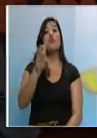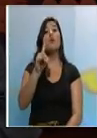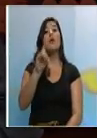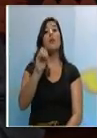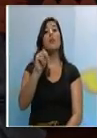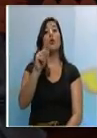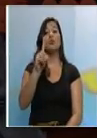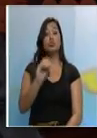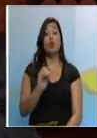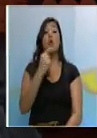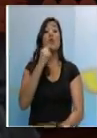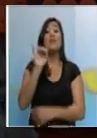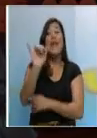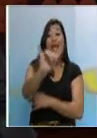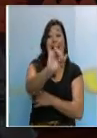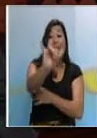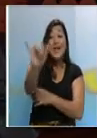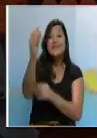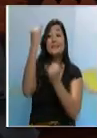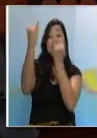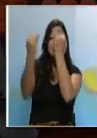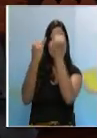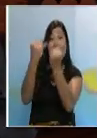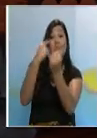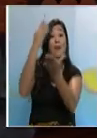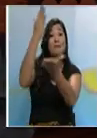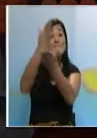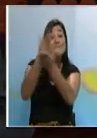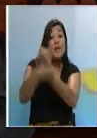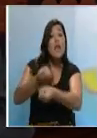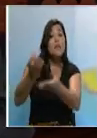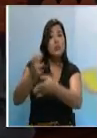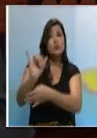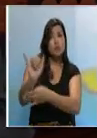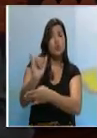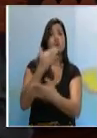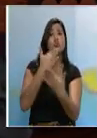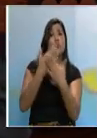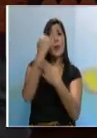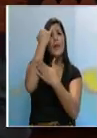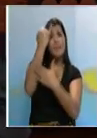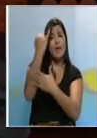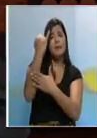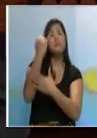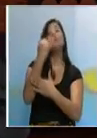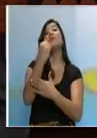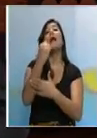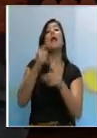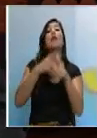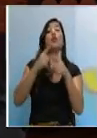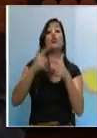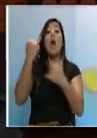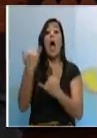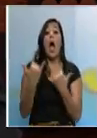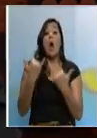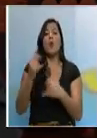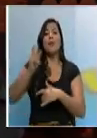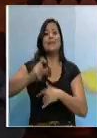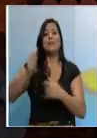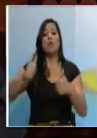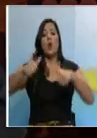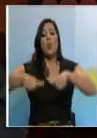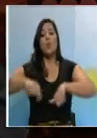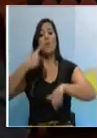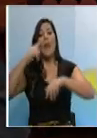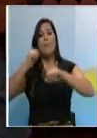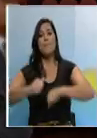gasto son de interés para el Poder Ejecutivo y que ahora lo que se debe esperar es un acuerdo para definir cómo van